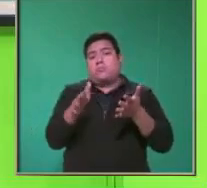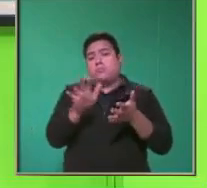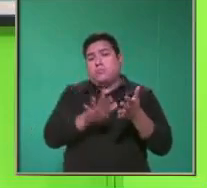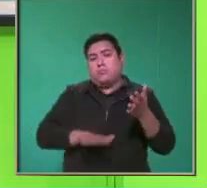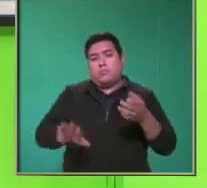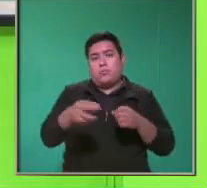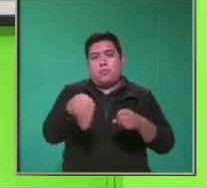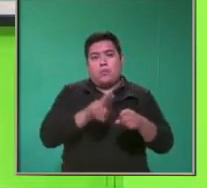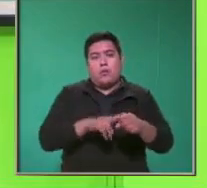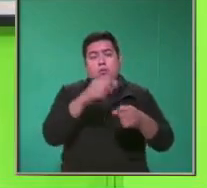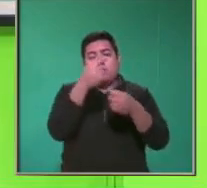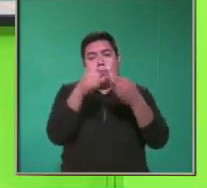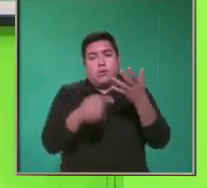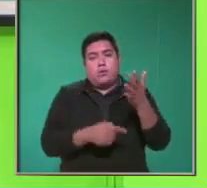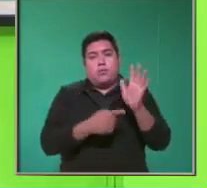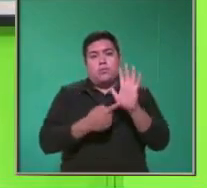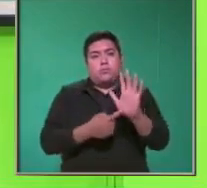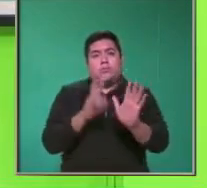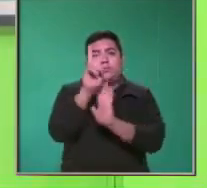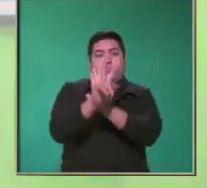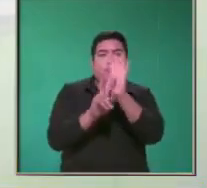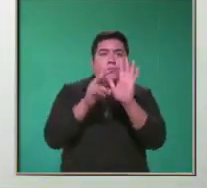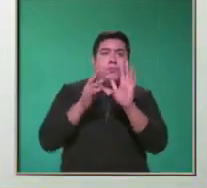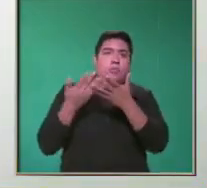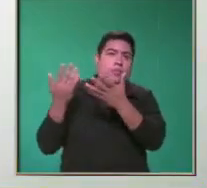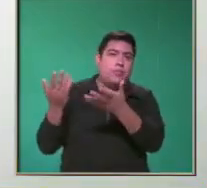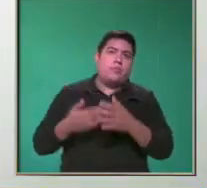características. Bien, vamos adelante con el video, por favor.